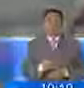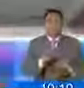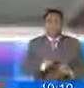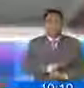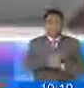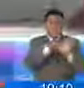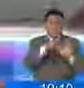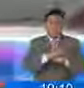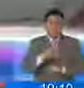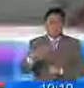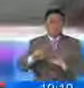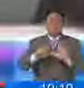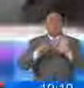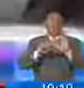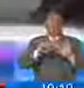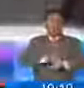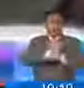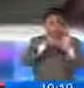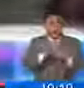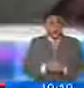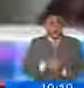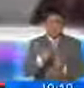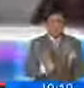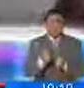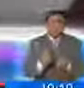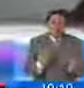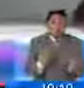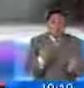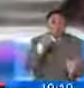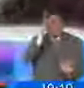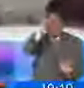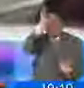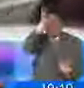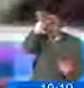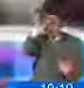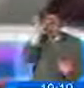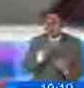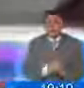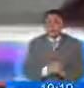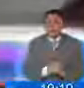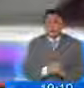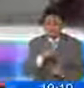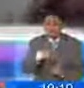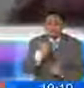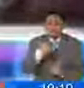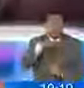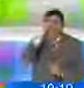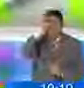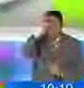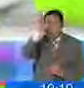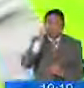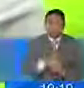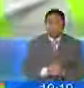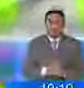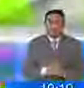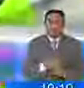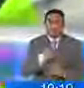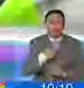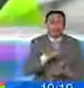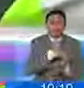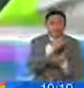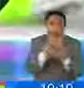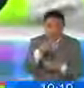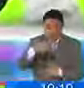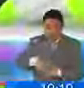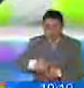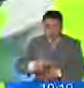accidente de la señora. ¿Qué carro le arrollaría al eso? Si no puedo decir, no se sabe qué carro es. Cuando llegué, la señora se encontraba